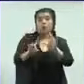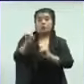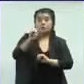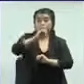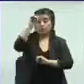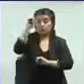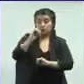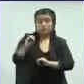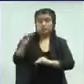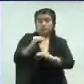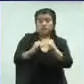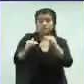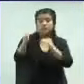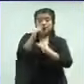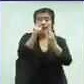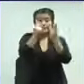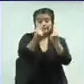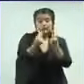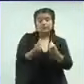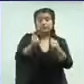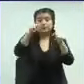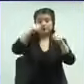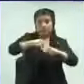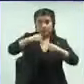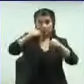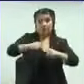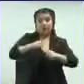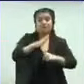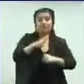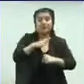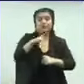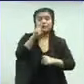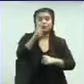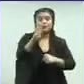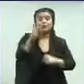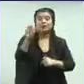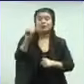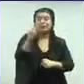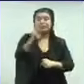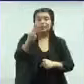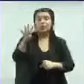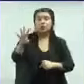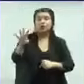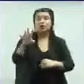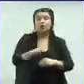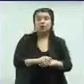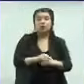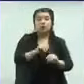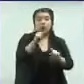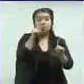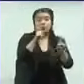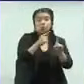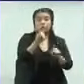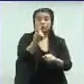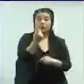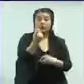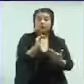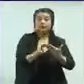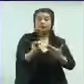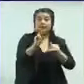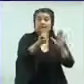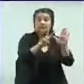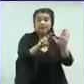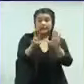88.11% sobre el presupuesto actualmente vigente de 2024. Eso deja un saldo por ejecutar de